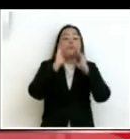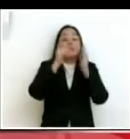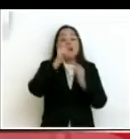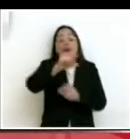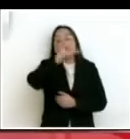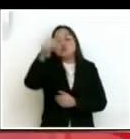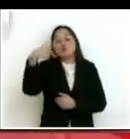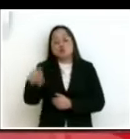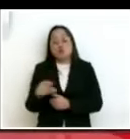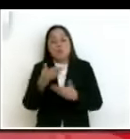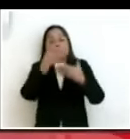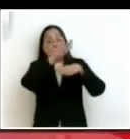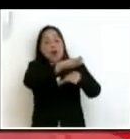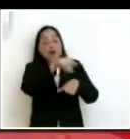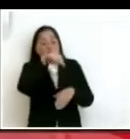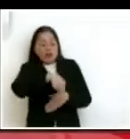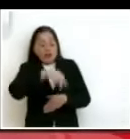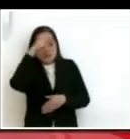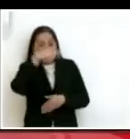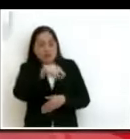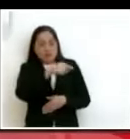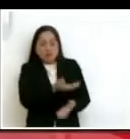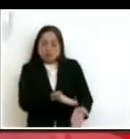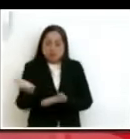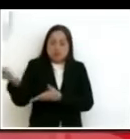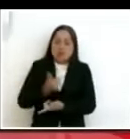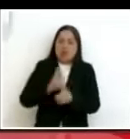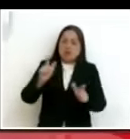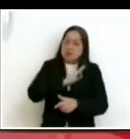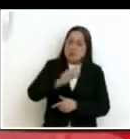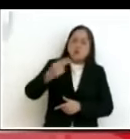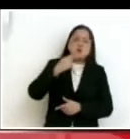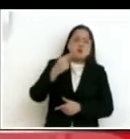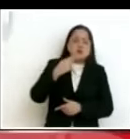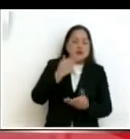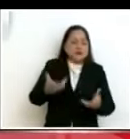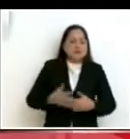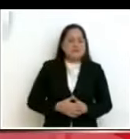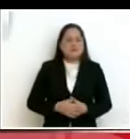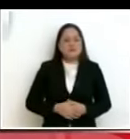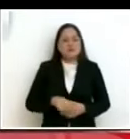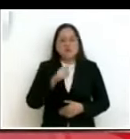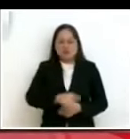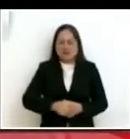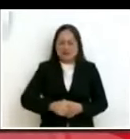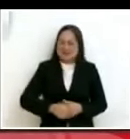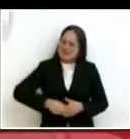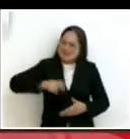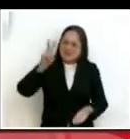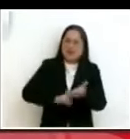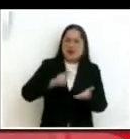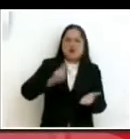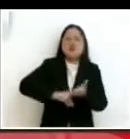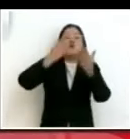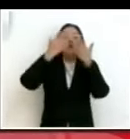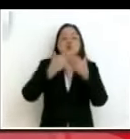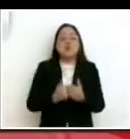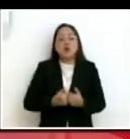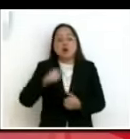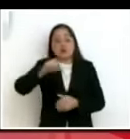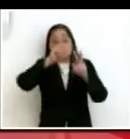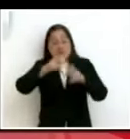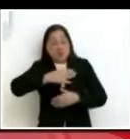de su esposa para que pudiera utilizar su dinero mal habido. Ustedes no tienen ninguna autoridad moral para hablar de justicia.